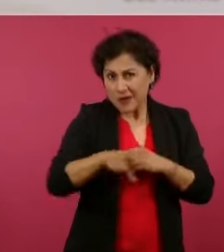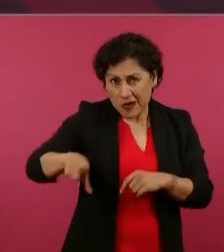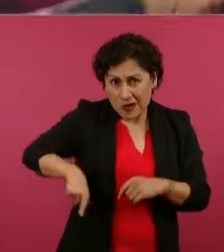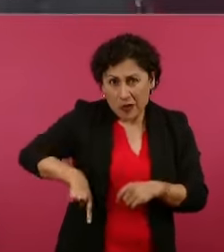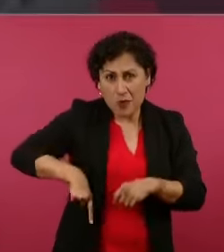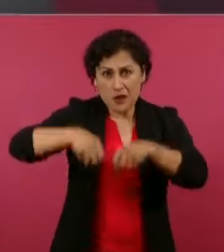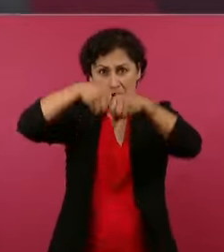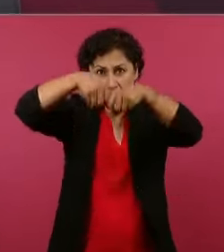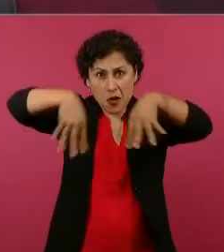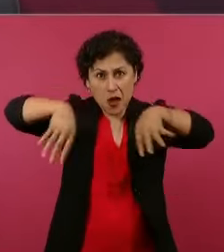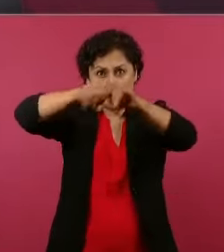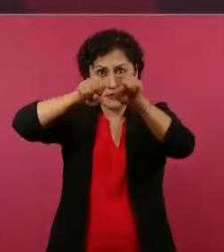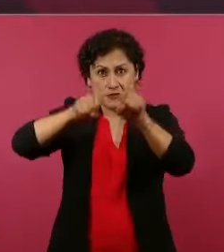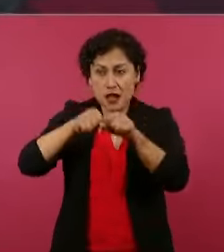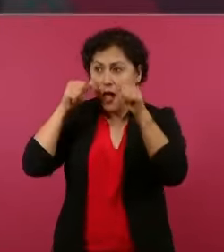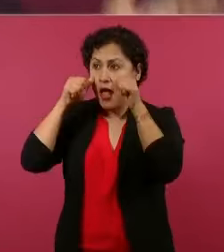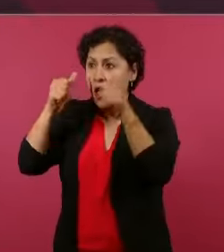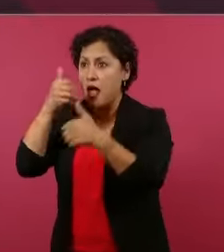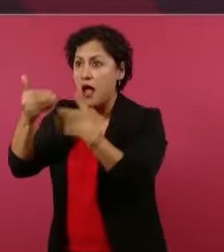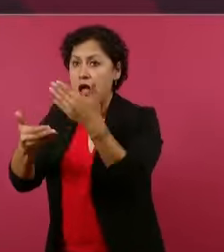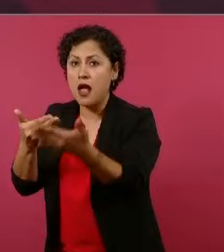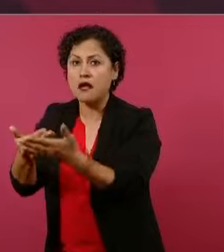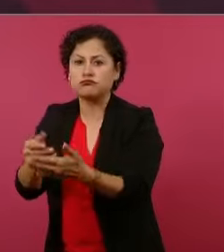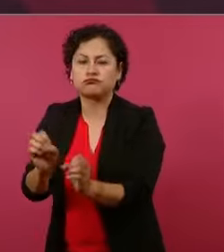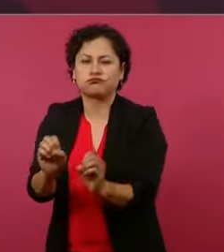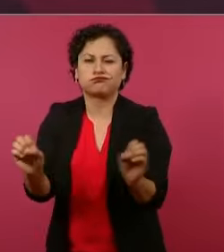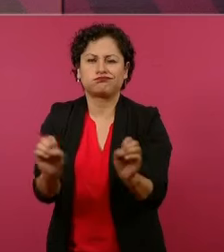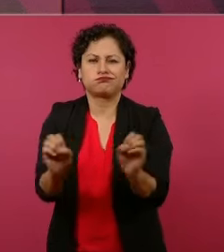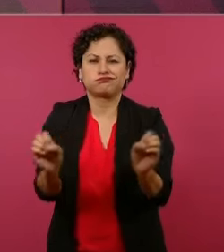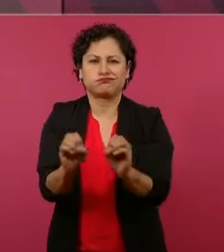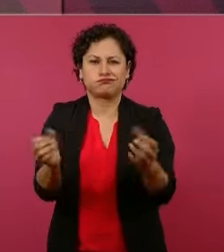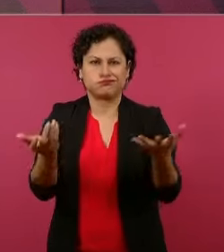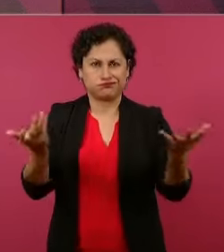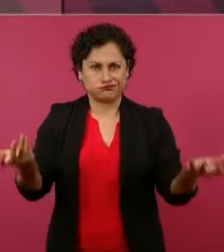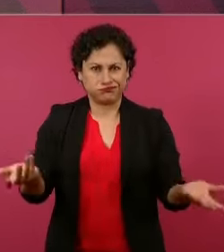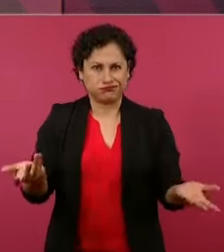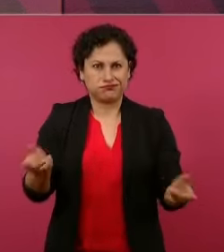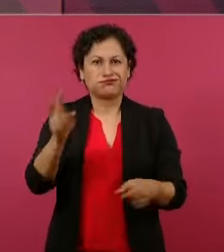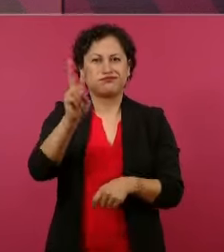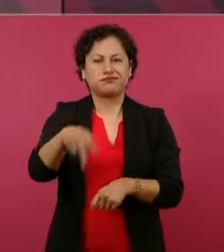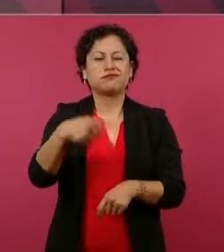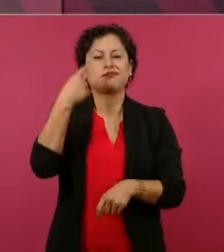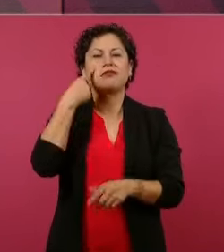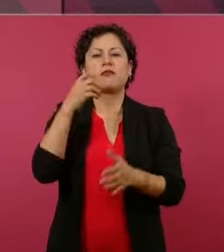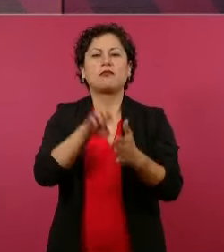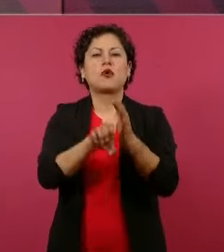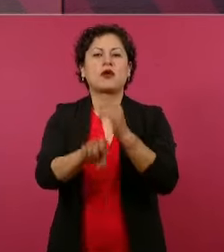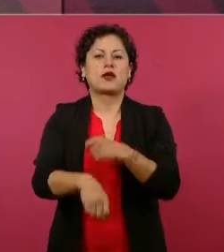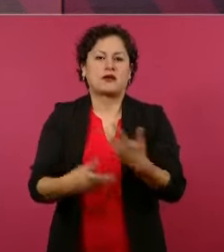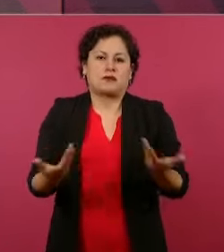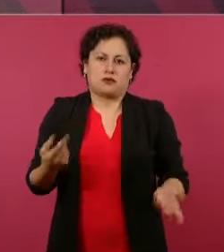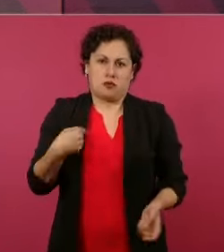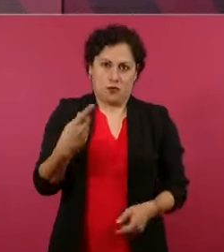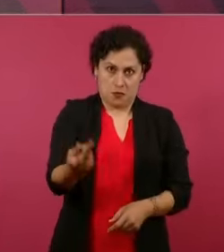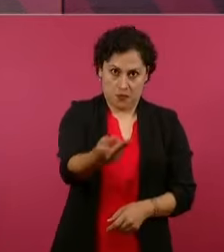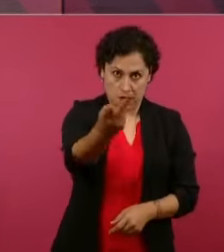para que le pagan 700000 pesos a un